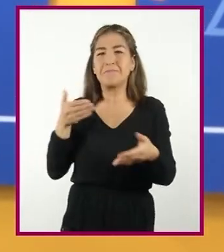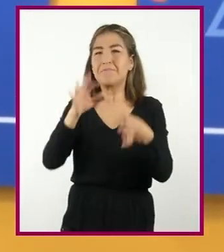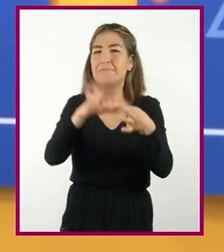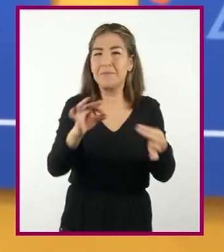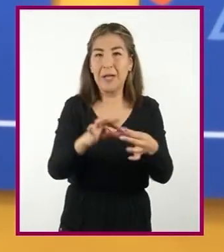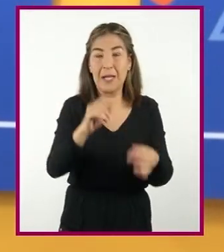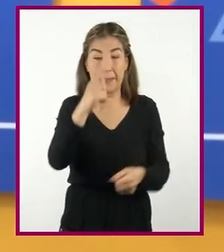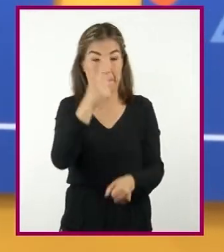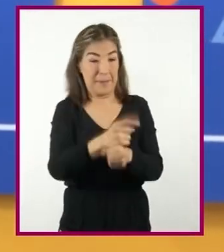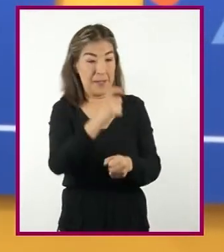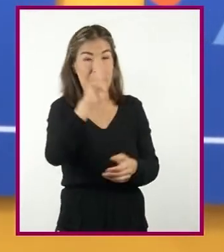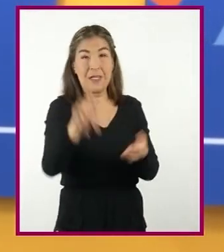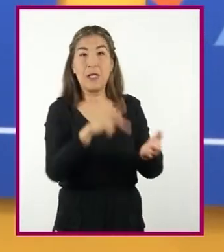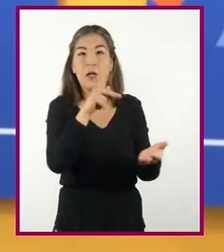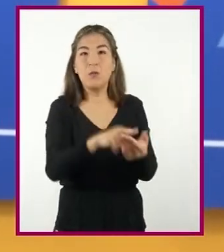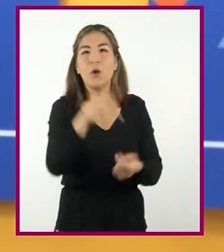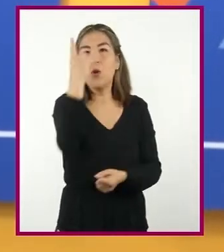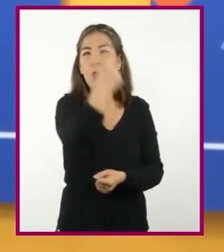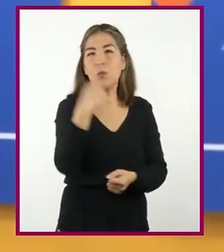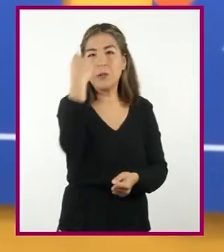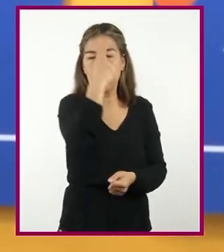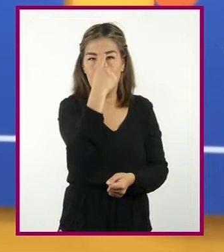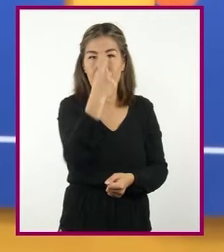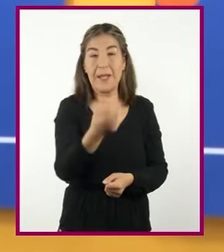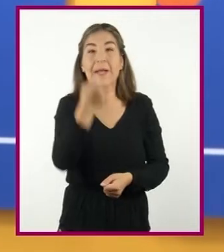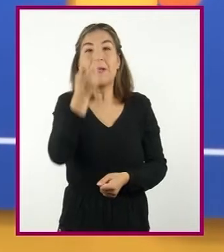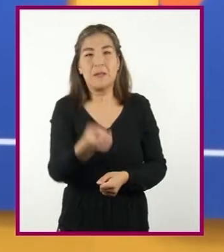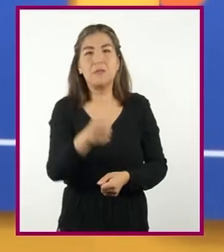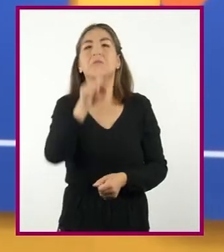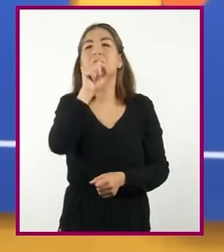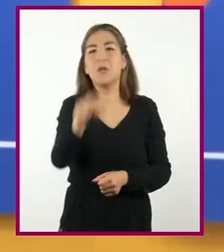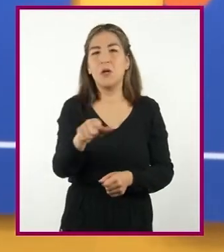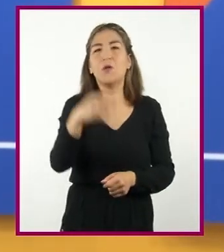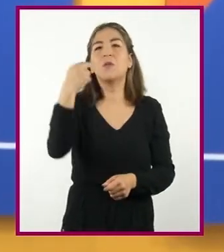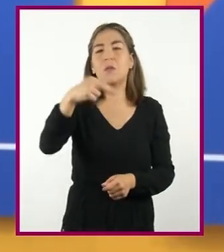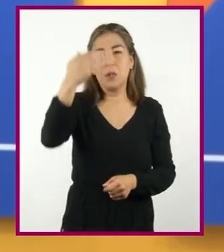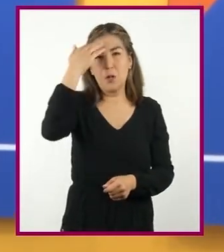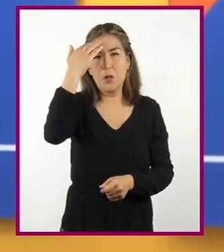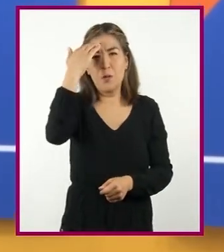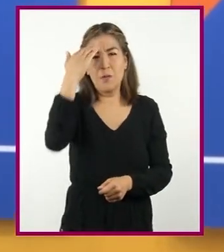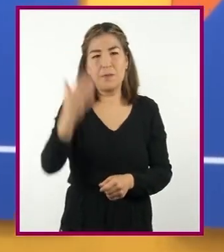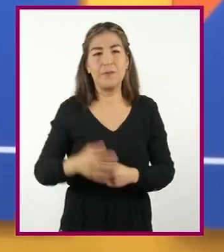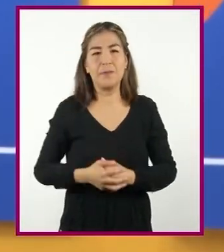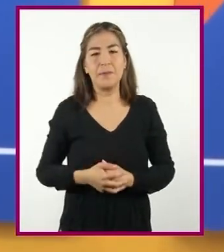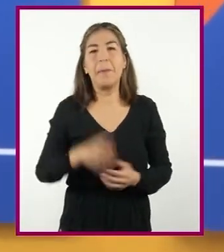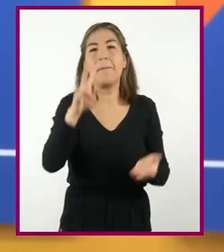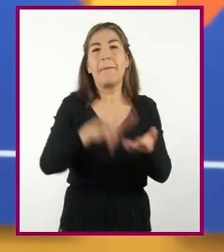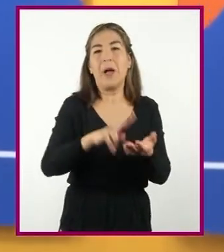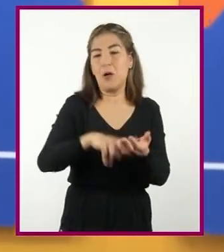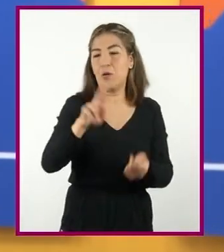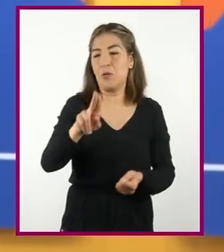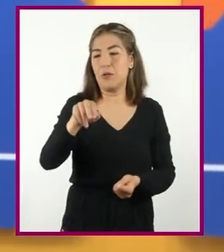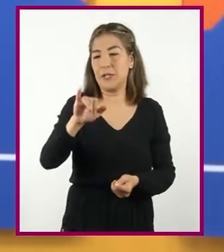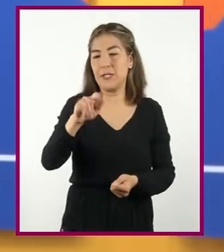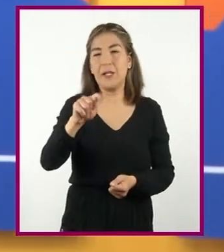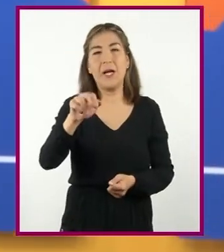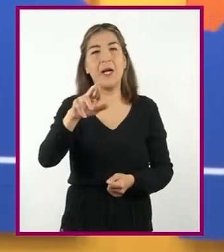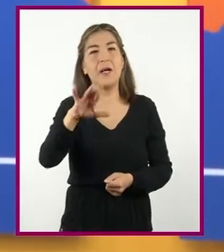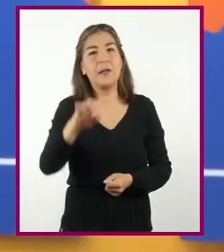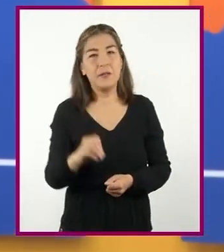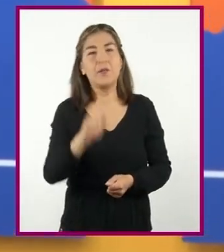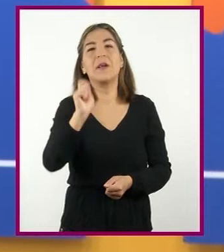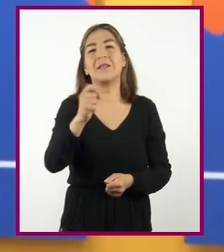cantidad de kilómetros recorridos en una hora. Eso también se conoce como el valor unitario o constante de proporcionalidad,